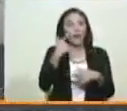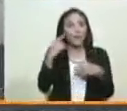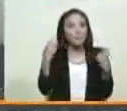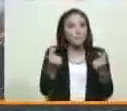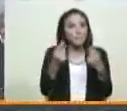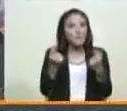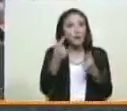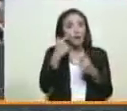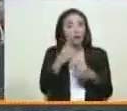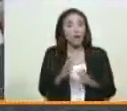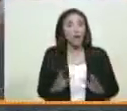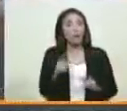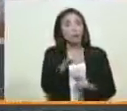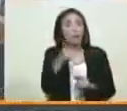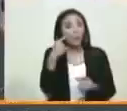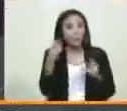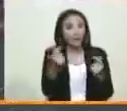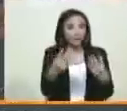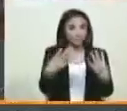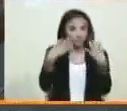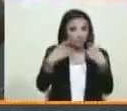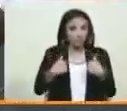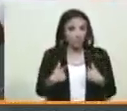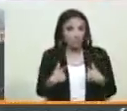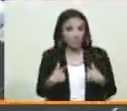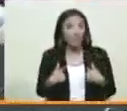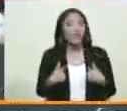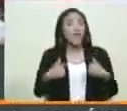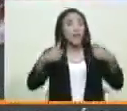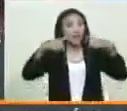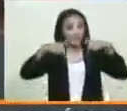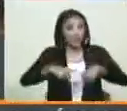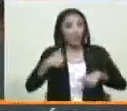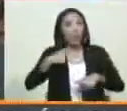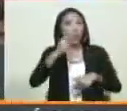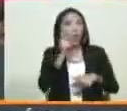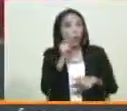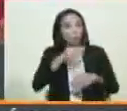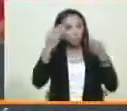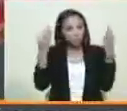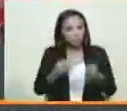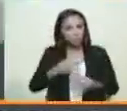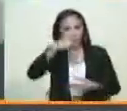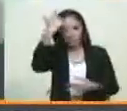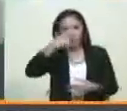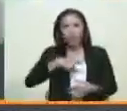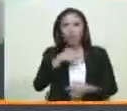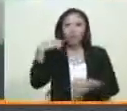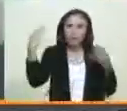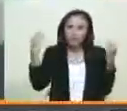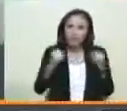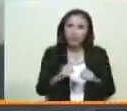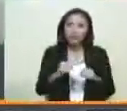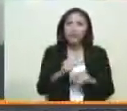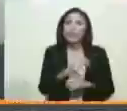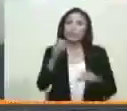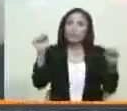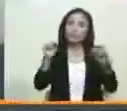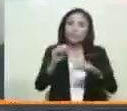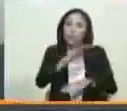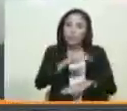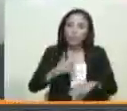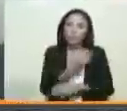Míreme bien a los ojos, gobernador. Aquí hay un hombre, yo. Aquí hay un hombre de pie. Aquí hay un hombre